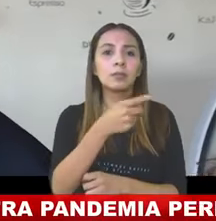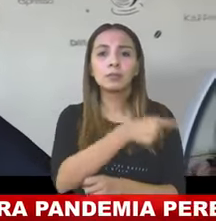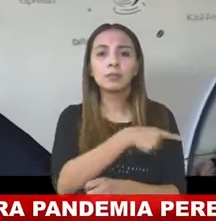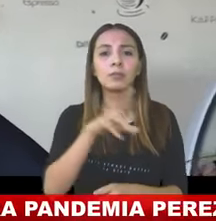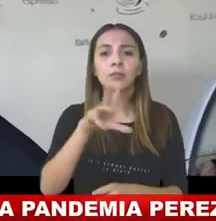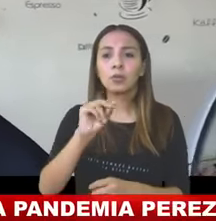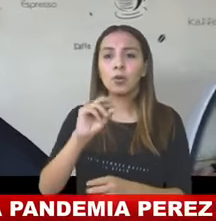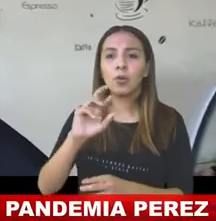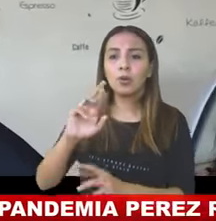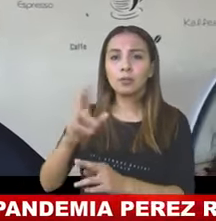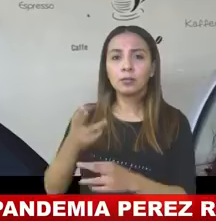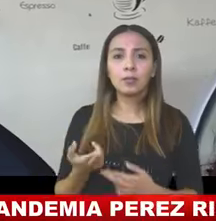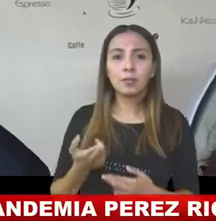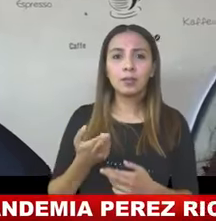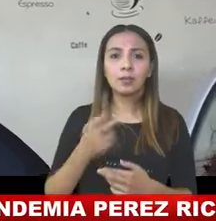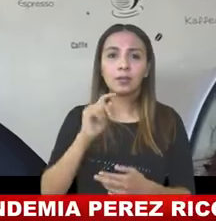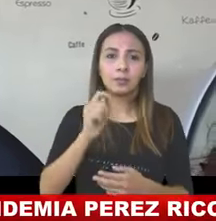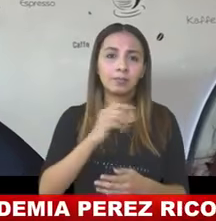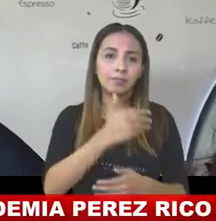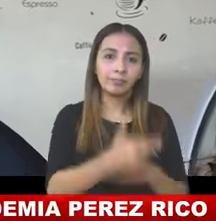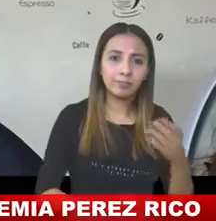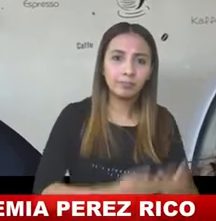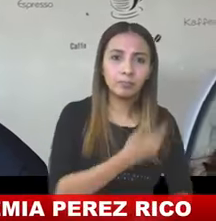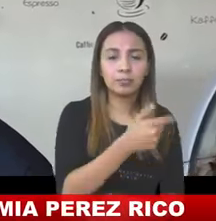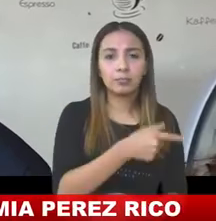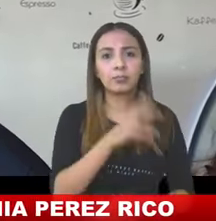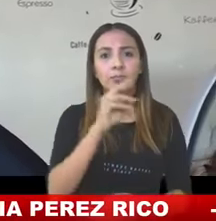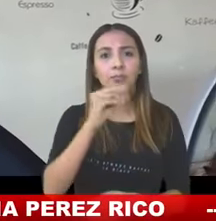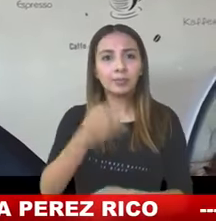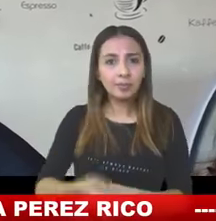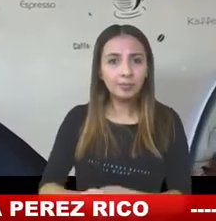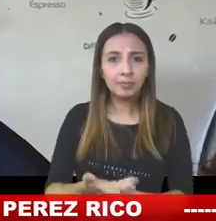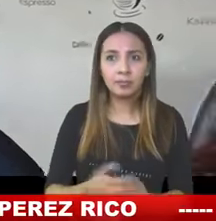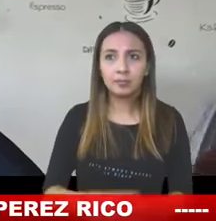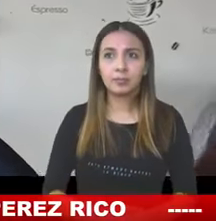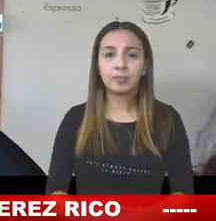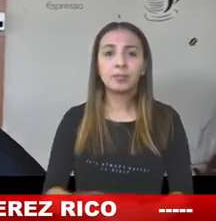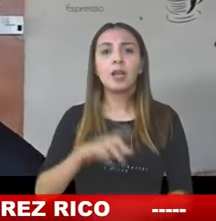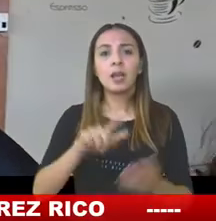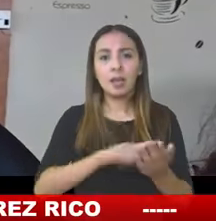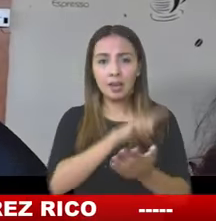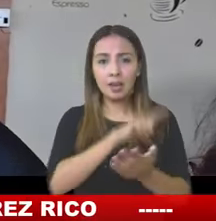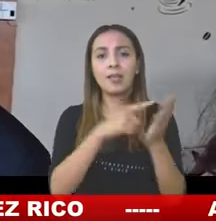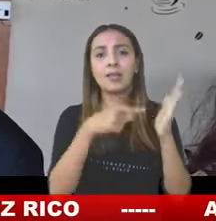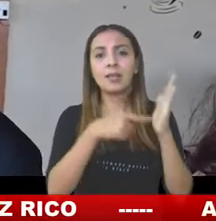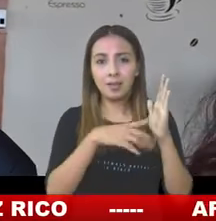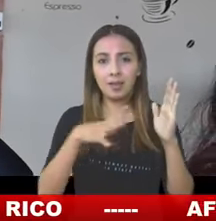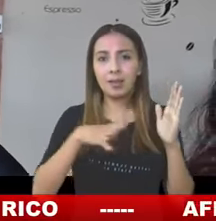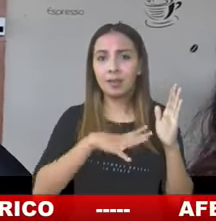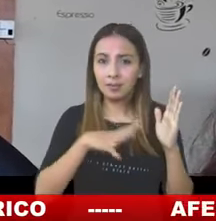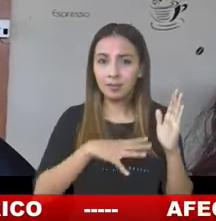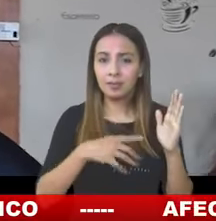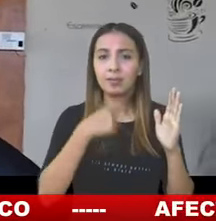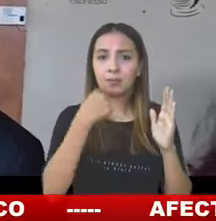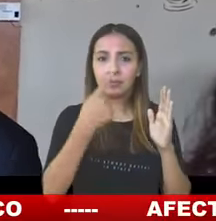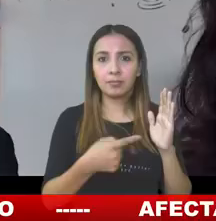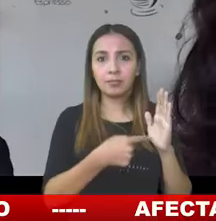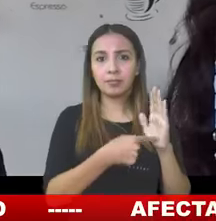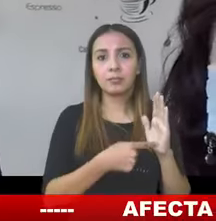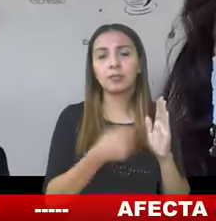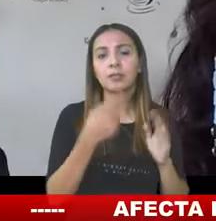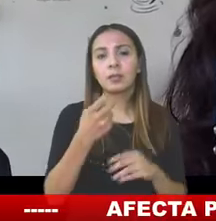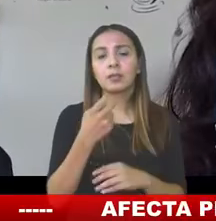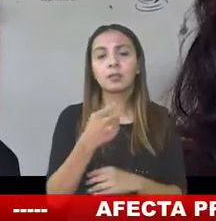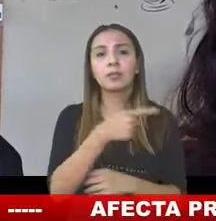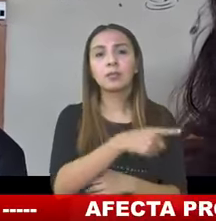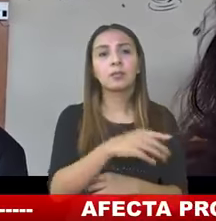ley lo contempla. Tampoco nos lo permitió tomar y leerlo de nuestras manos. Sí, la ley lo contempla. Mira, los trabajadores nunca van a firmar algo que ellos piensan que